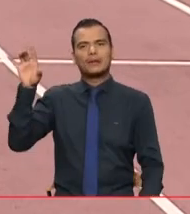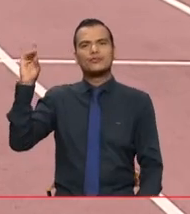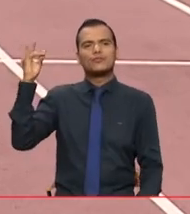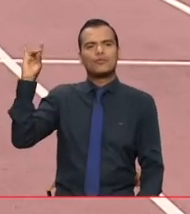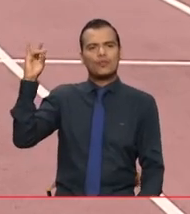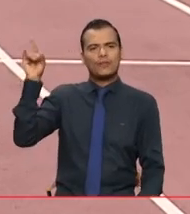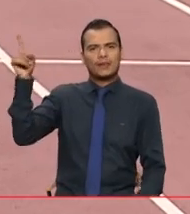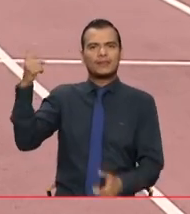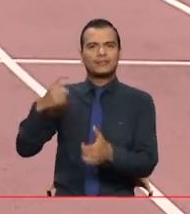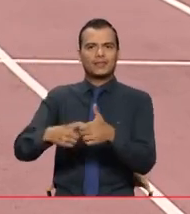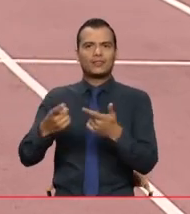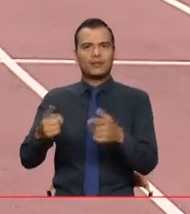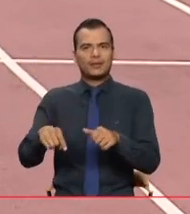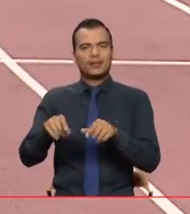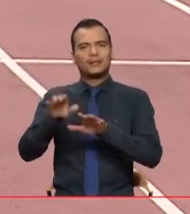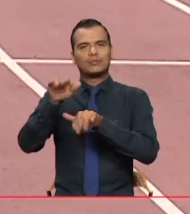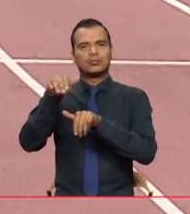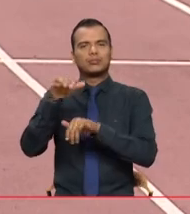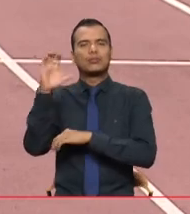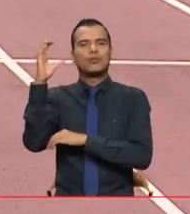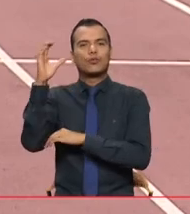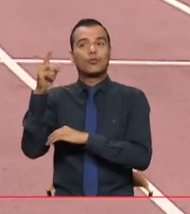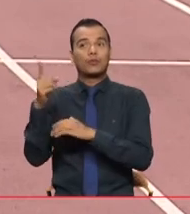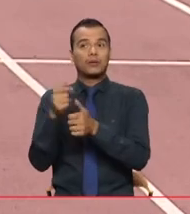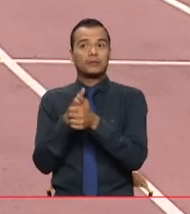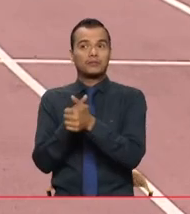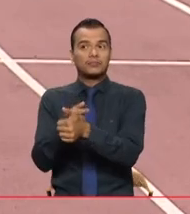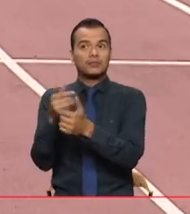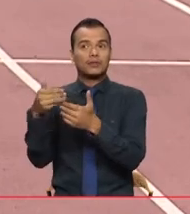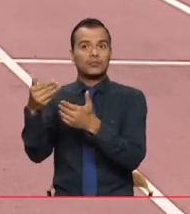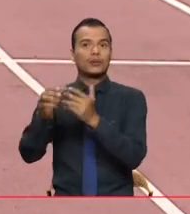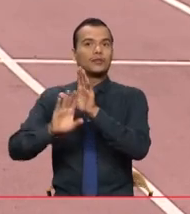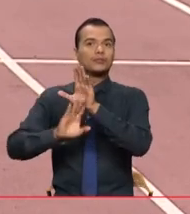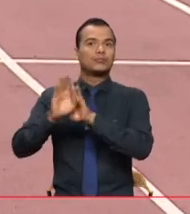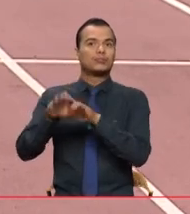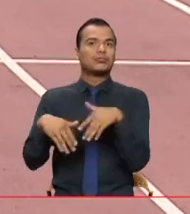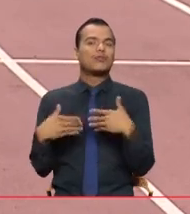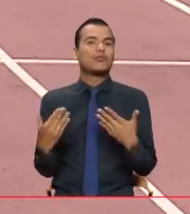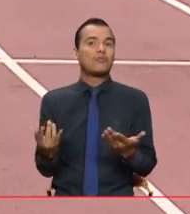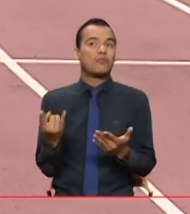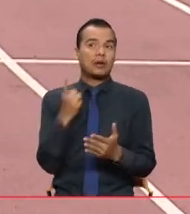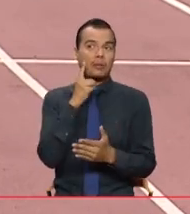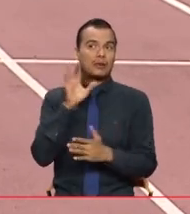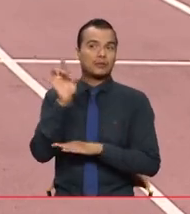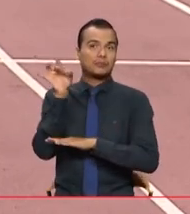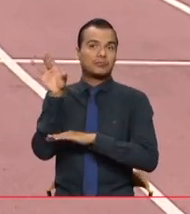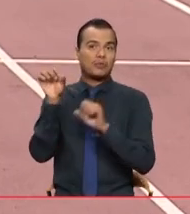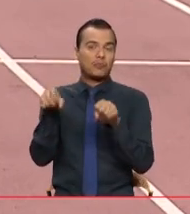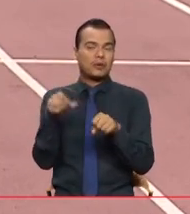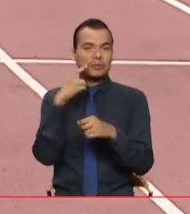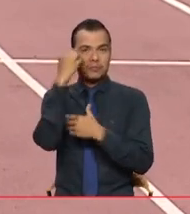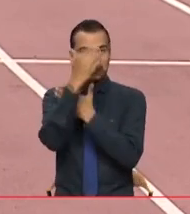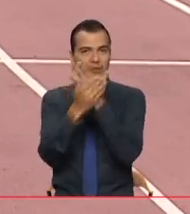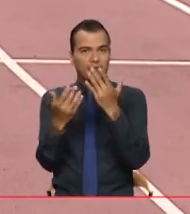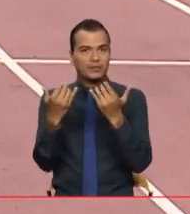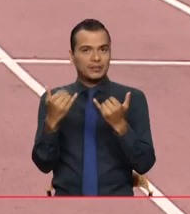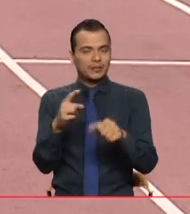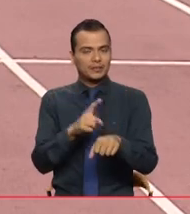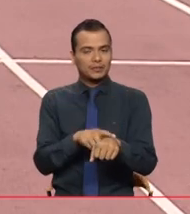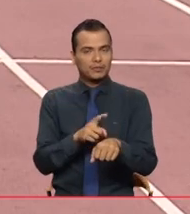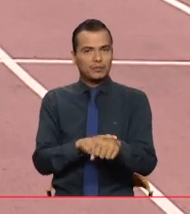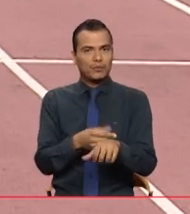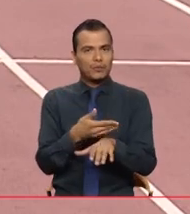vamos a seguir el desarrollo de su carrera deportiva y a ver si puede superar lo hecho por su padre. En la tarde son